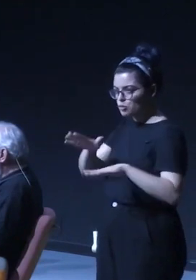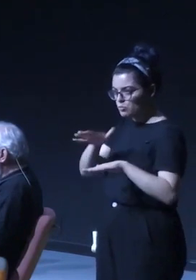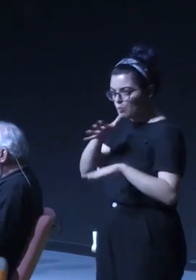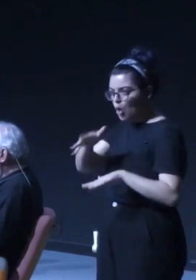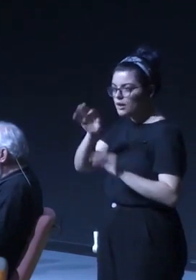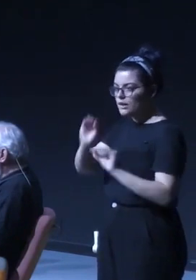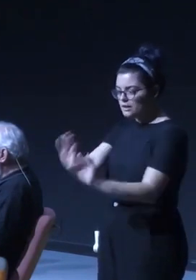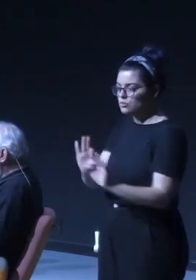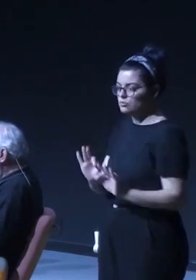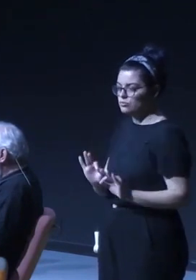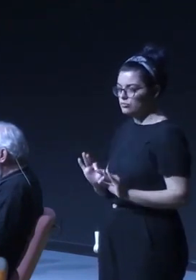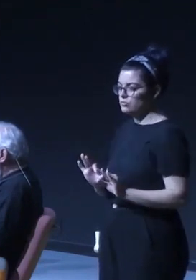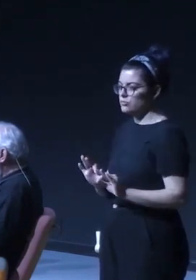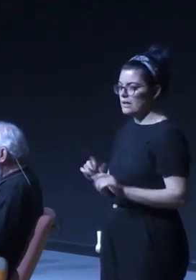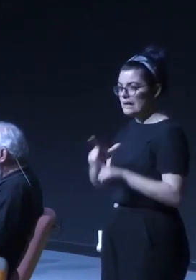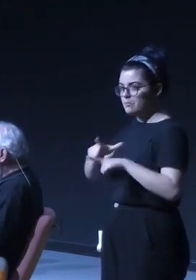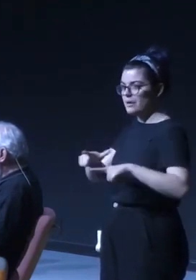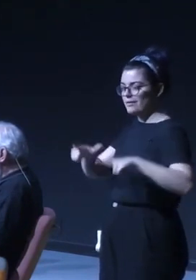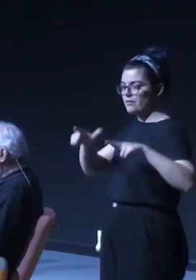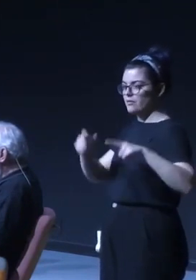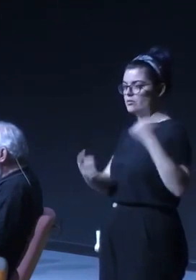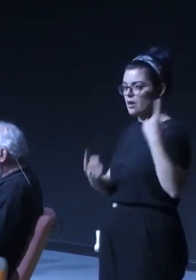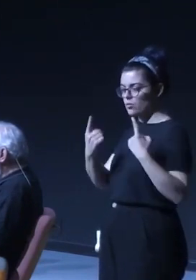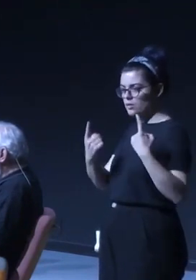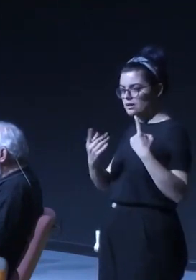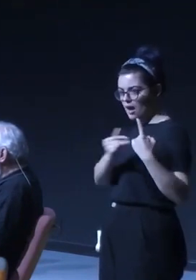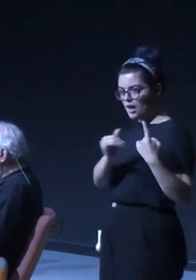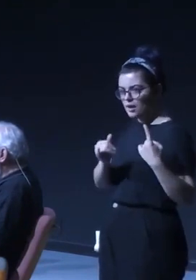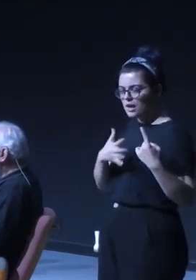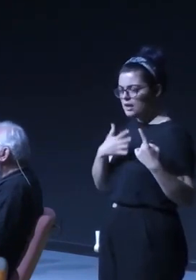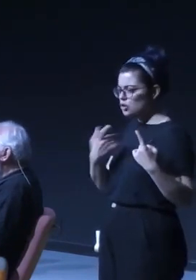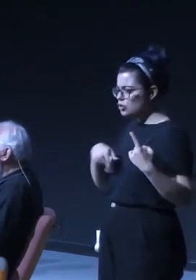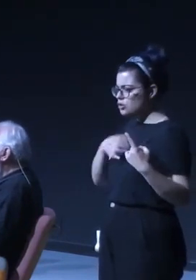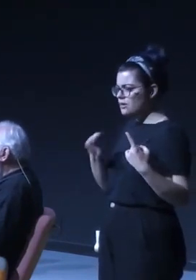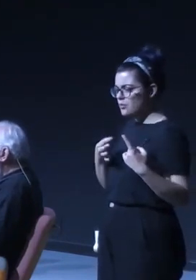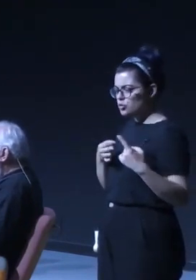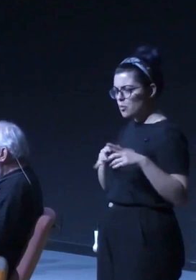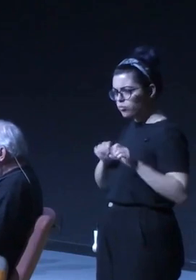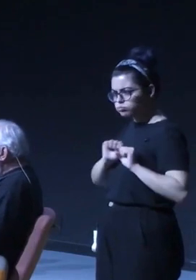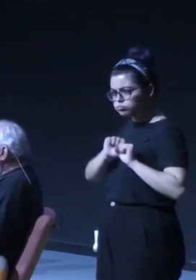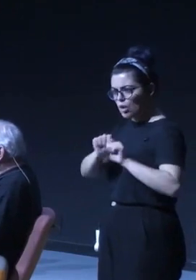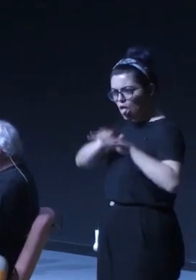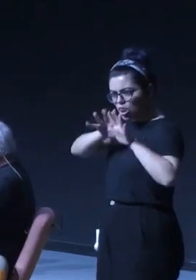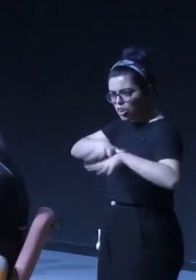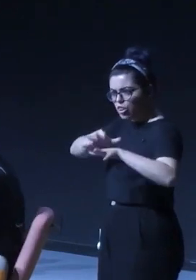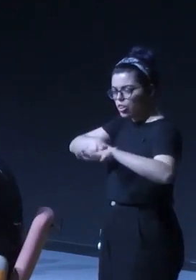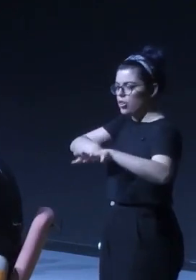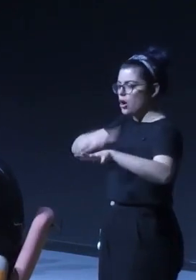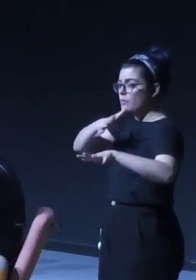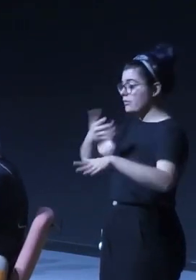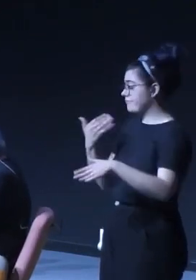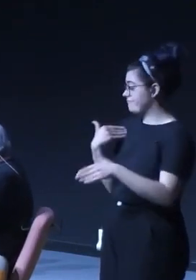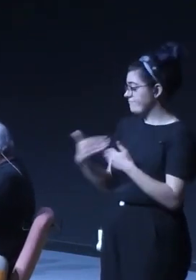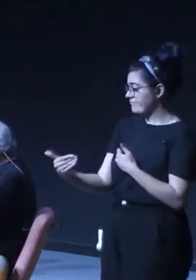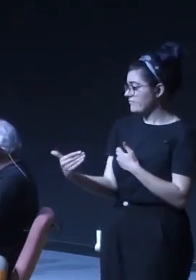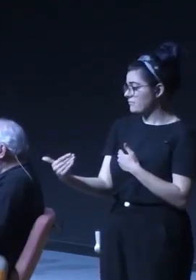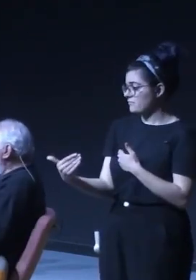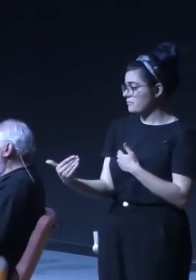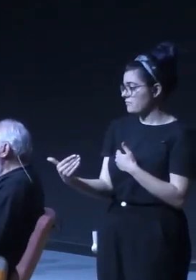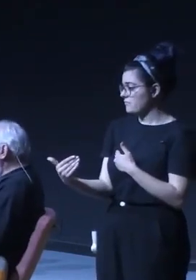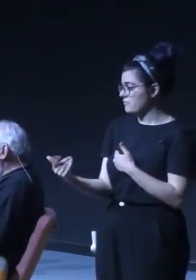Y hay plataformas y hay que ir a la calle a defenderlas, porque dentro de poco nos van a poner y nos van a seguir